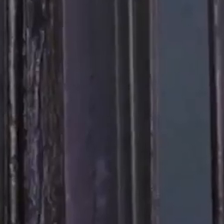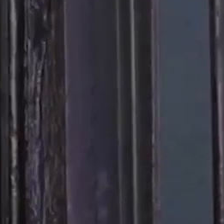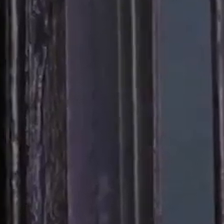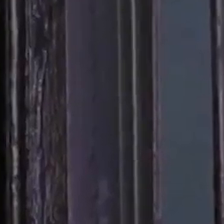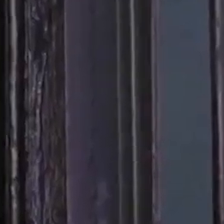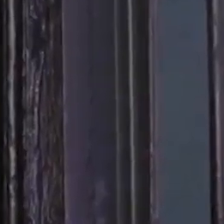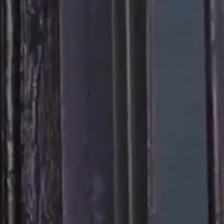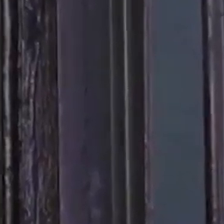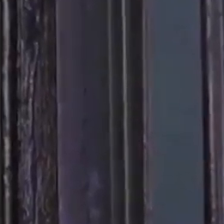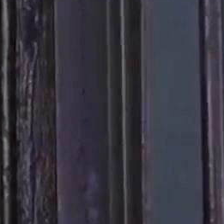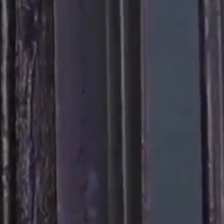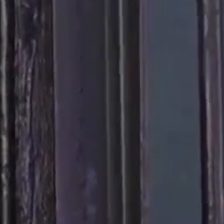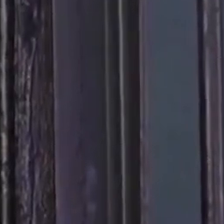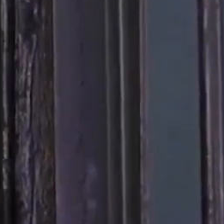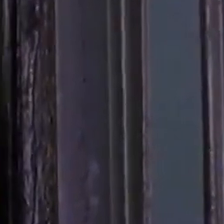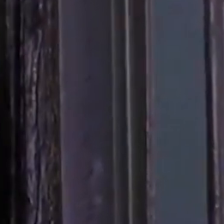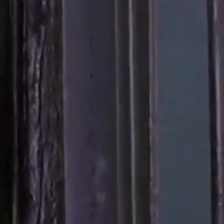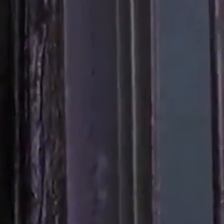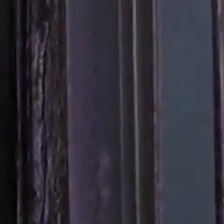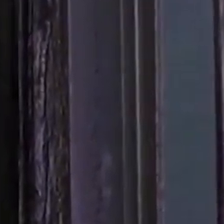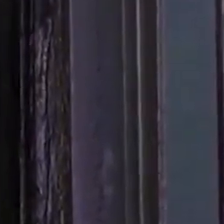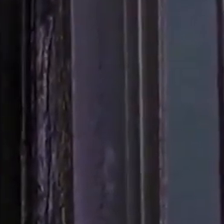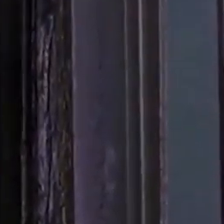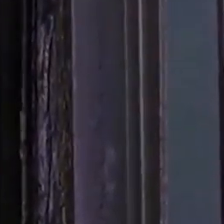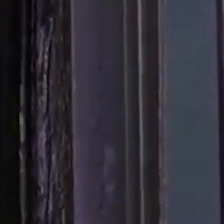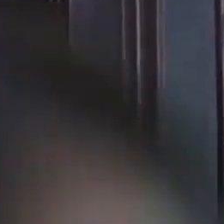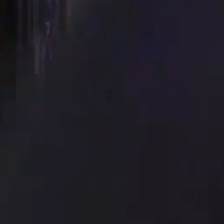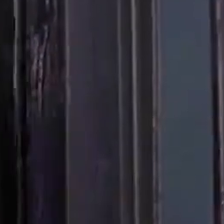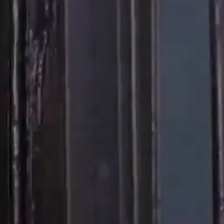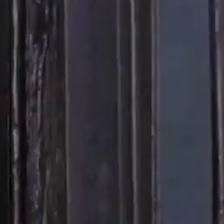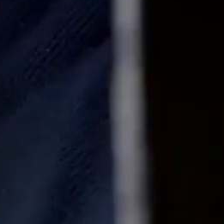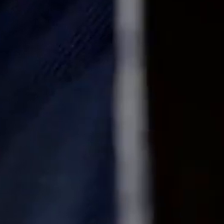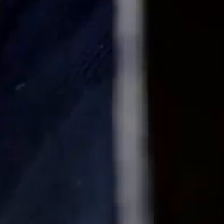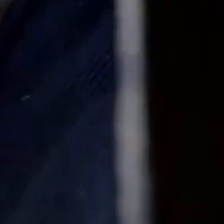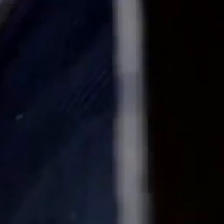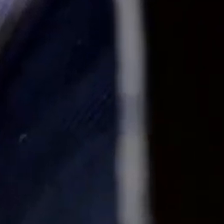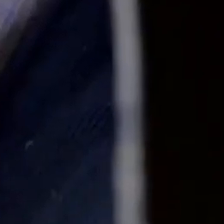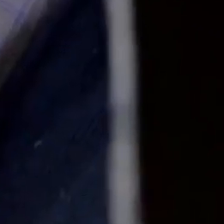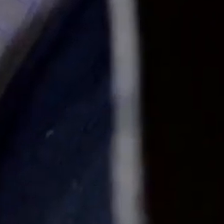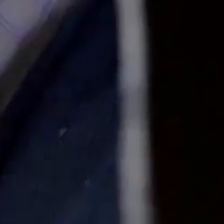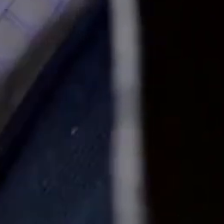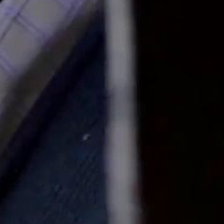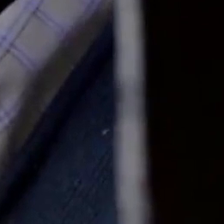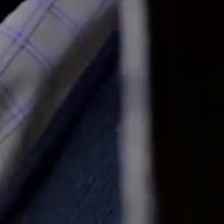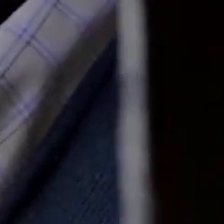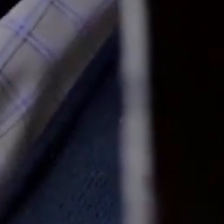calle así desierta No es una vida incierta